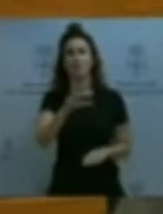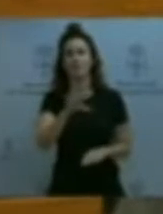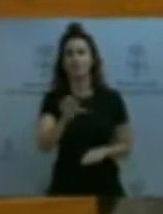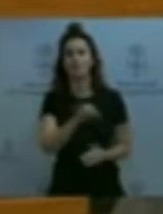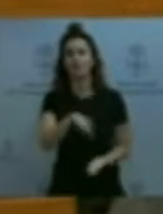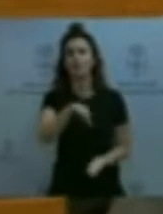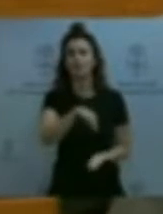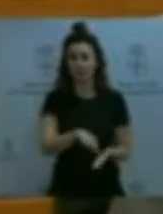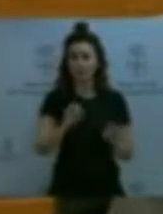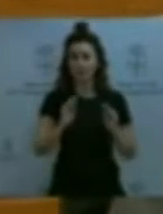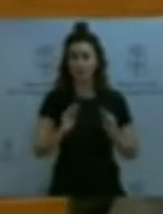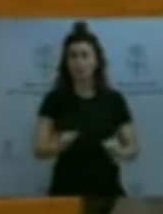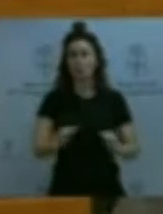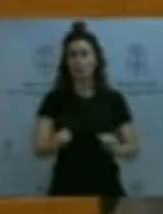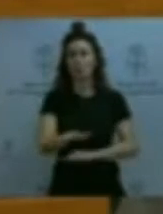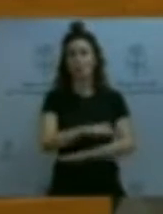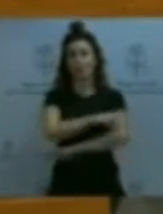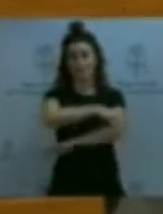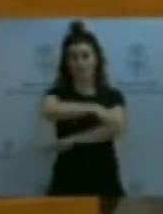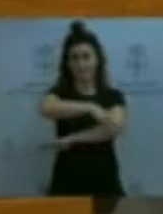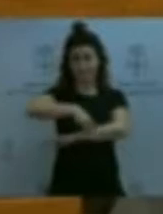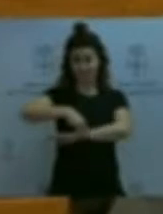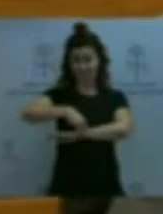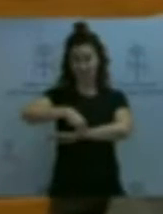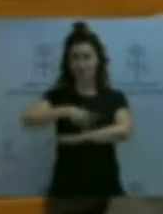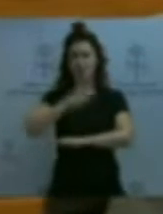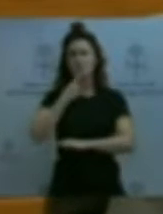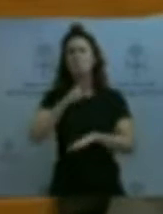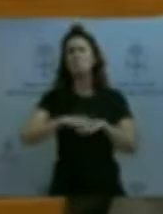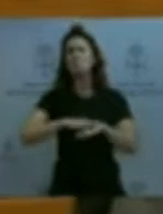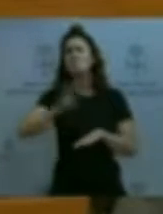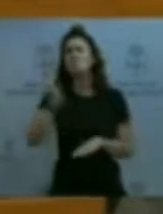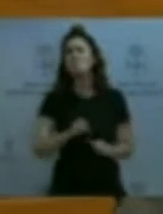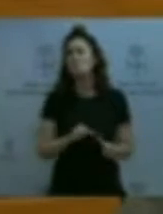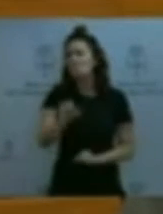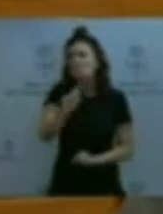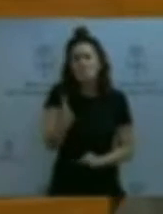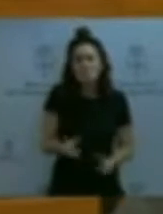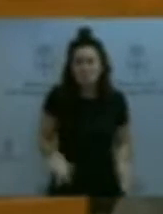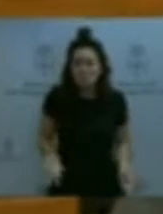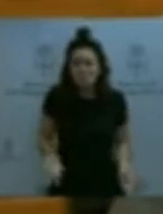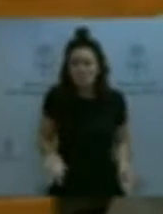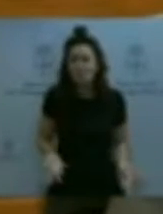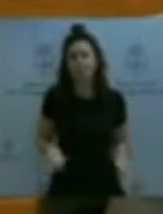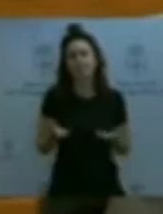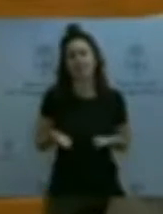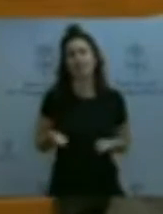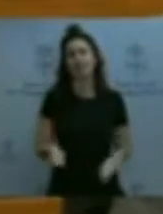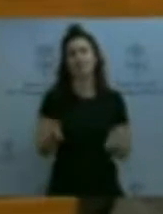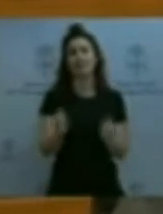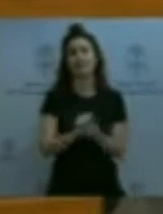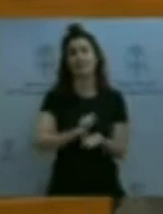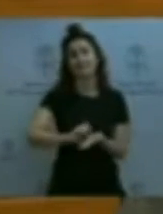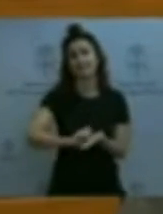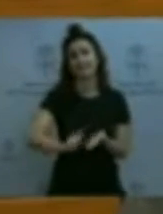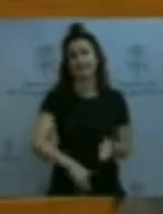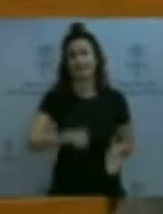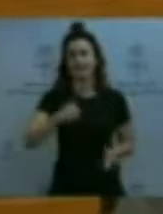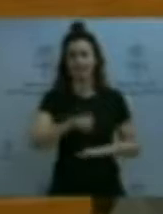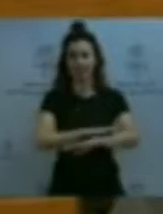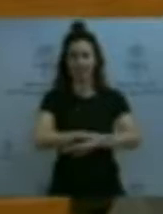vino a Gijón? Claro, es que todo esto ayuda a esa incertidumbre. Manda a su secretario general del Ministerio y el secretario general lo primero que dice